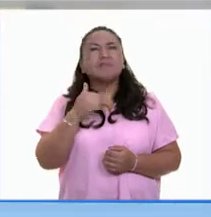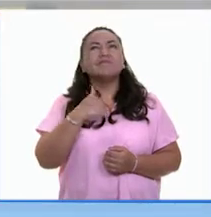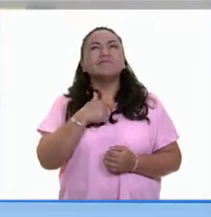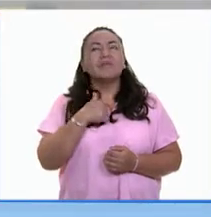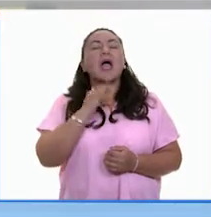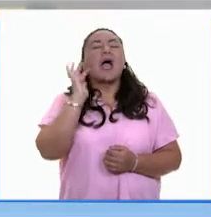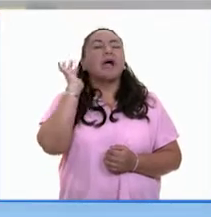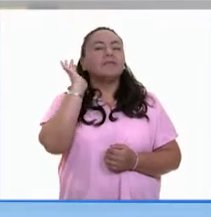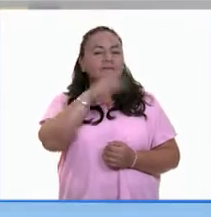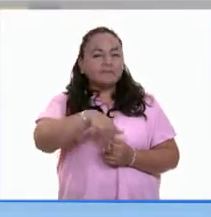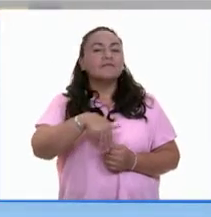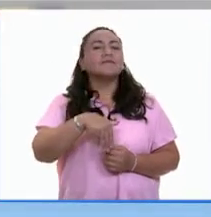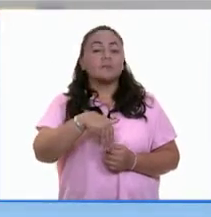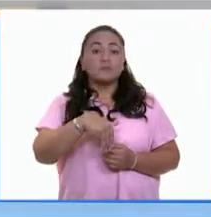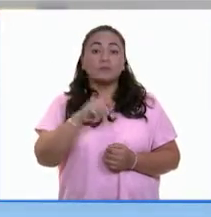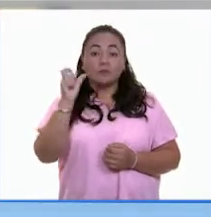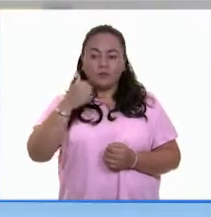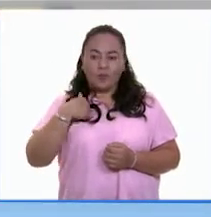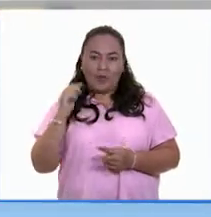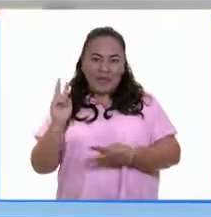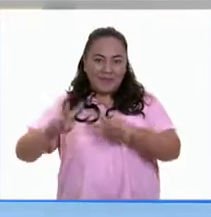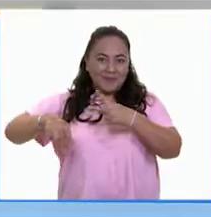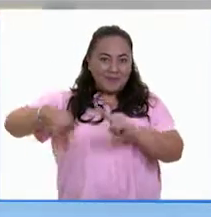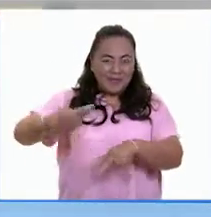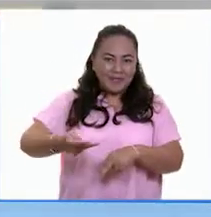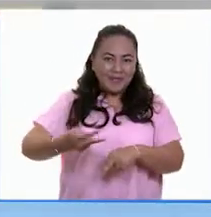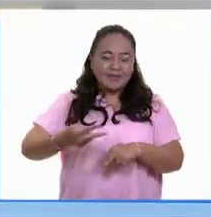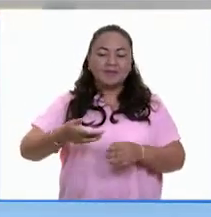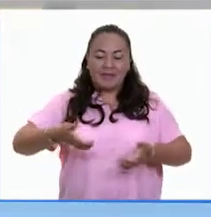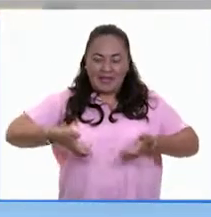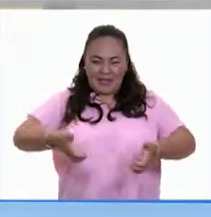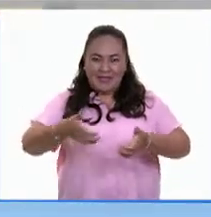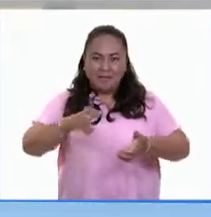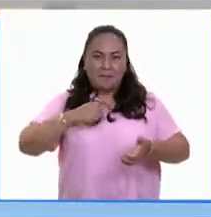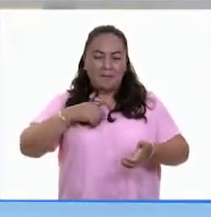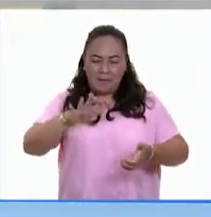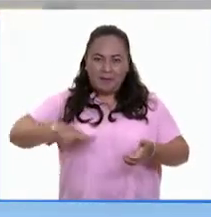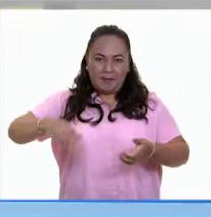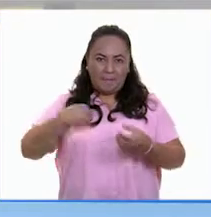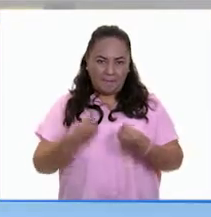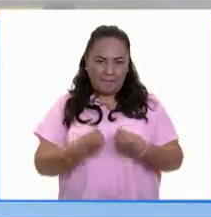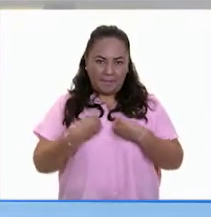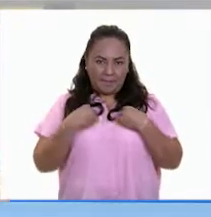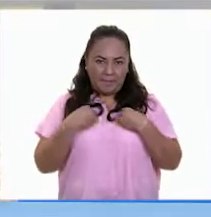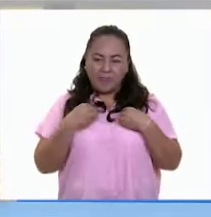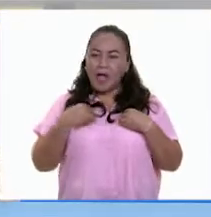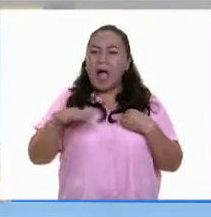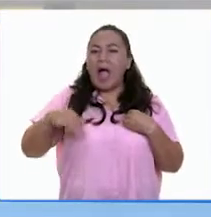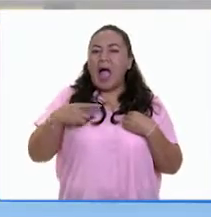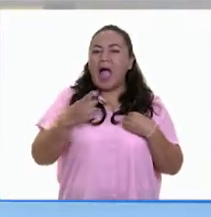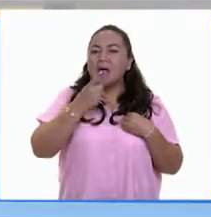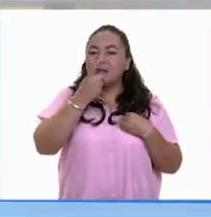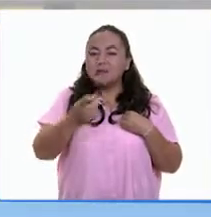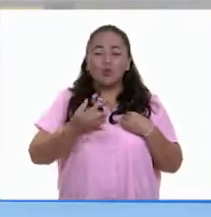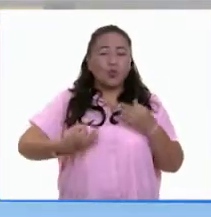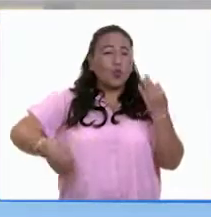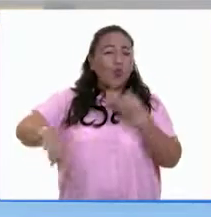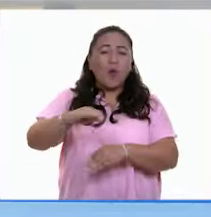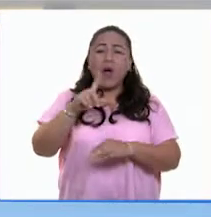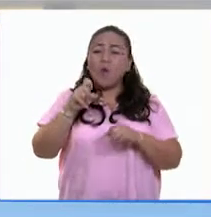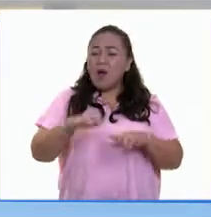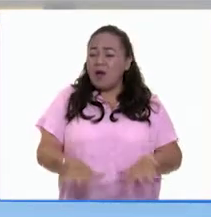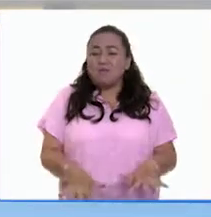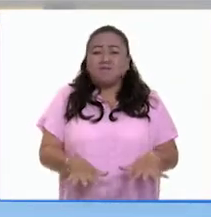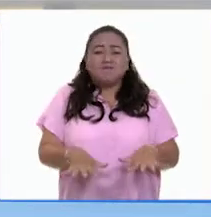Ya sé. A ver. Al venir para acá, las calles de mi colonia, como les dije, estaban todas